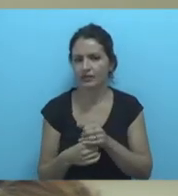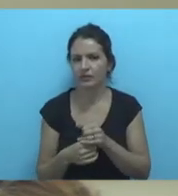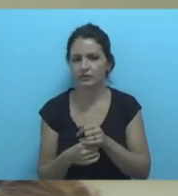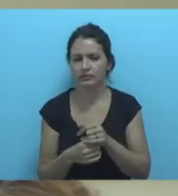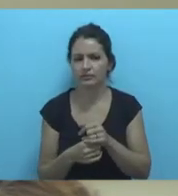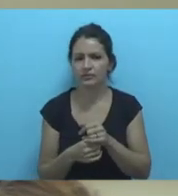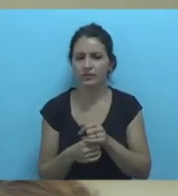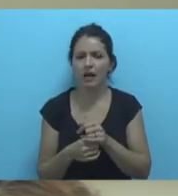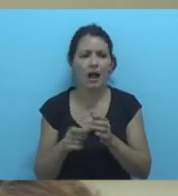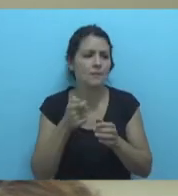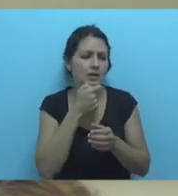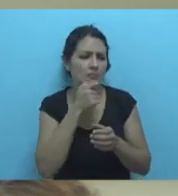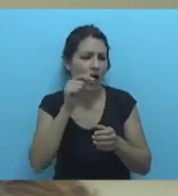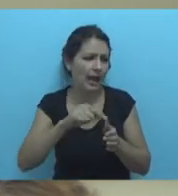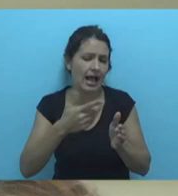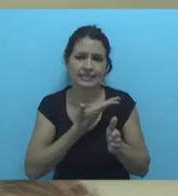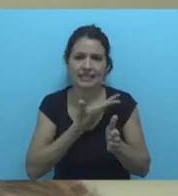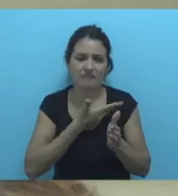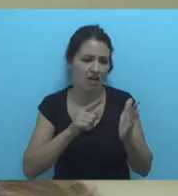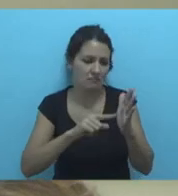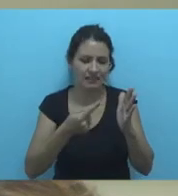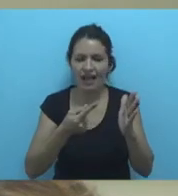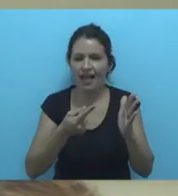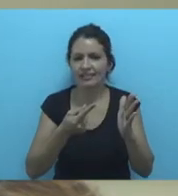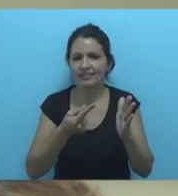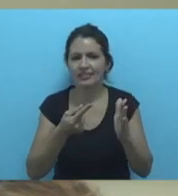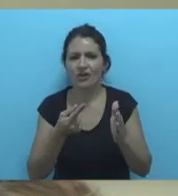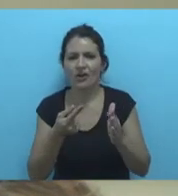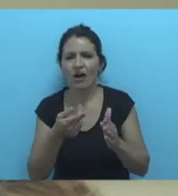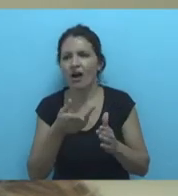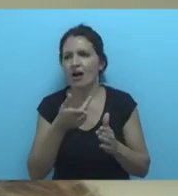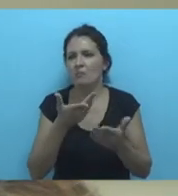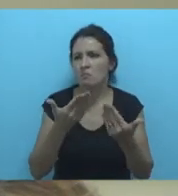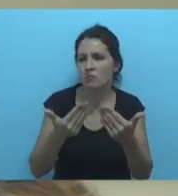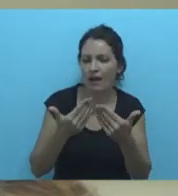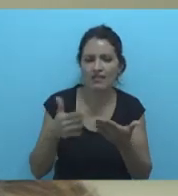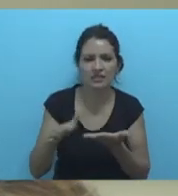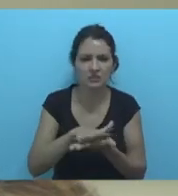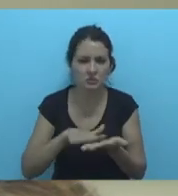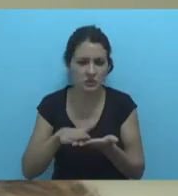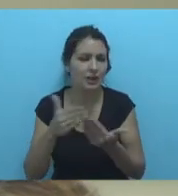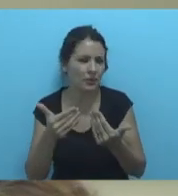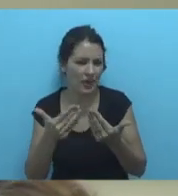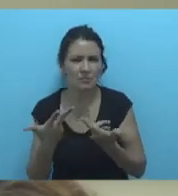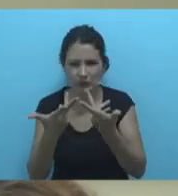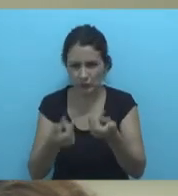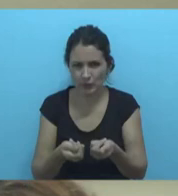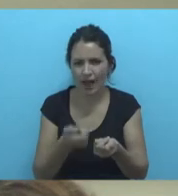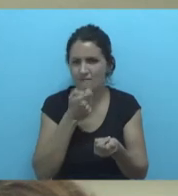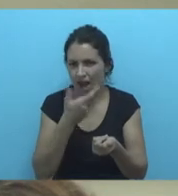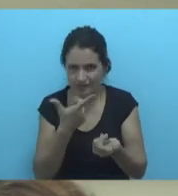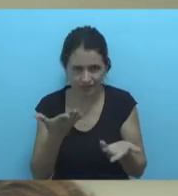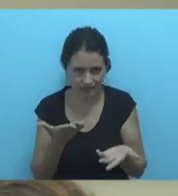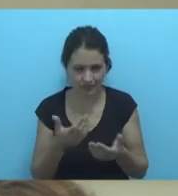como es el centro puede representar un criterio que a lo mejor sí es abordable y podemos ver si hay posibilidades